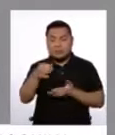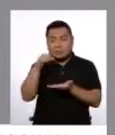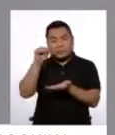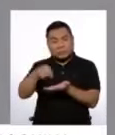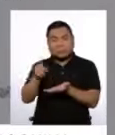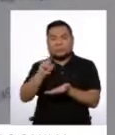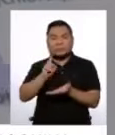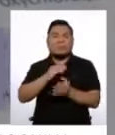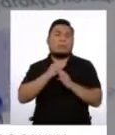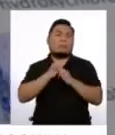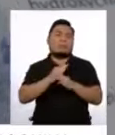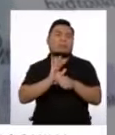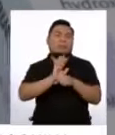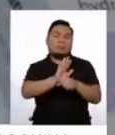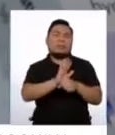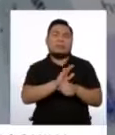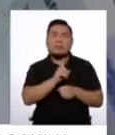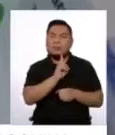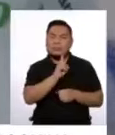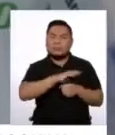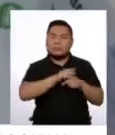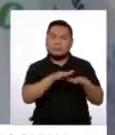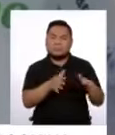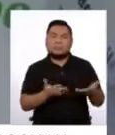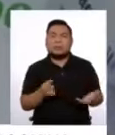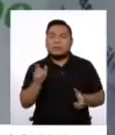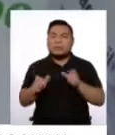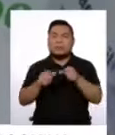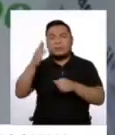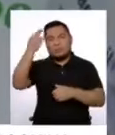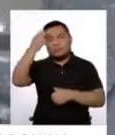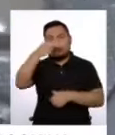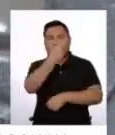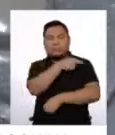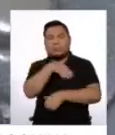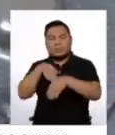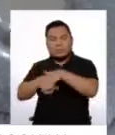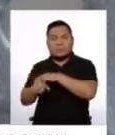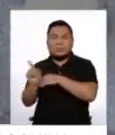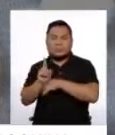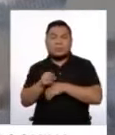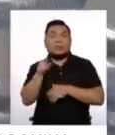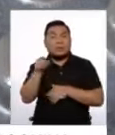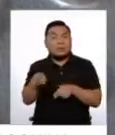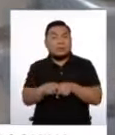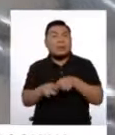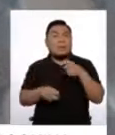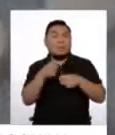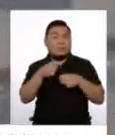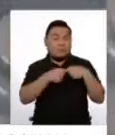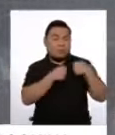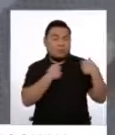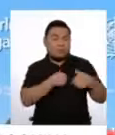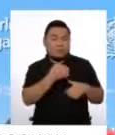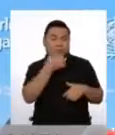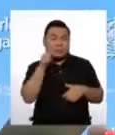no elimina el virus más rápido que los tratamientos estándar en pacientes hospitalizados. Además, podría causar problemas en el corazón.